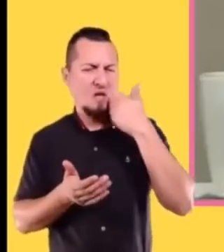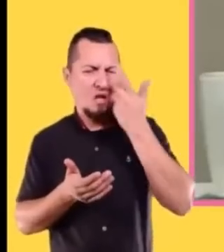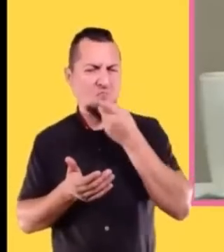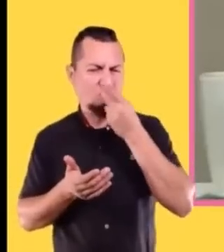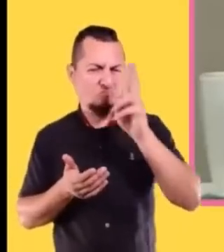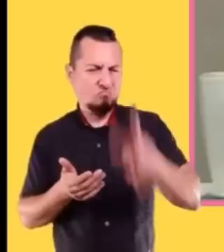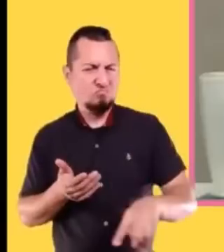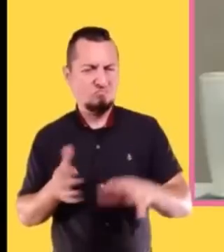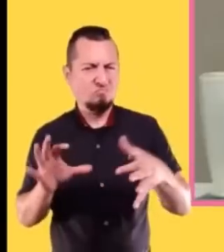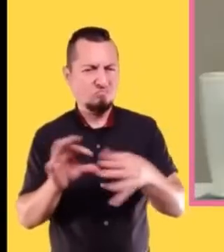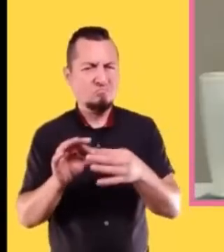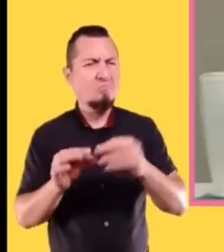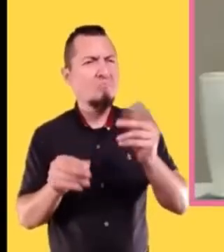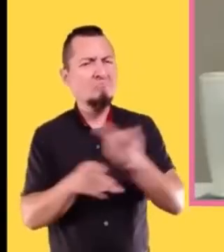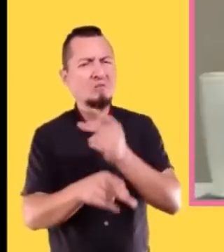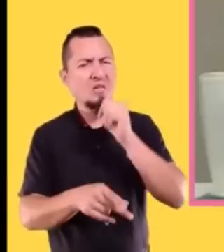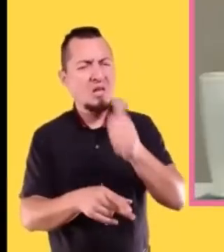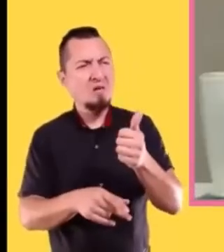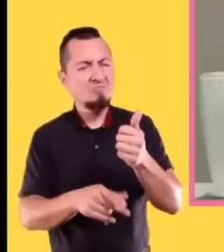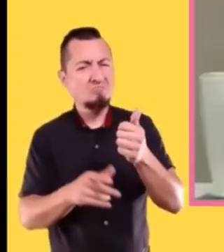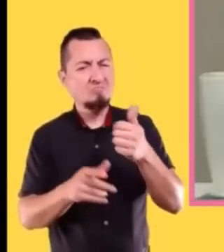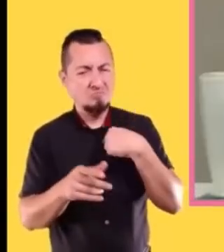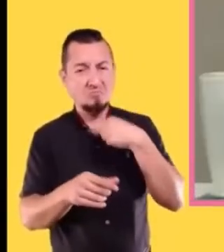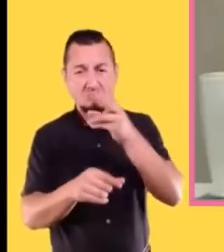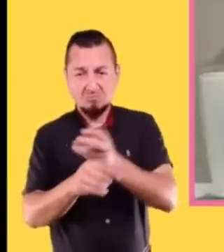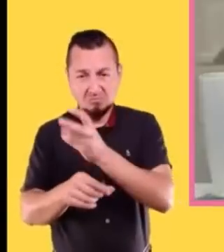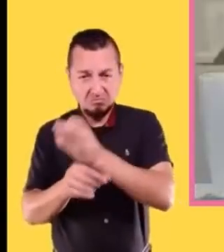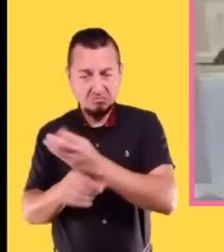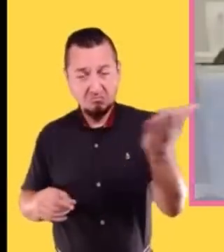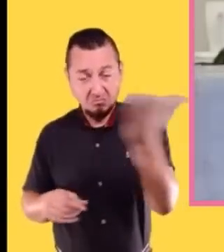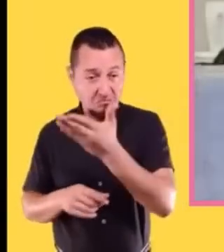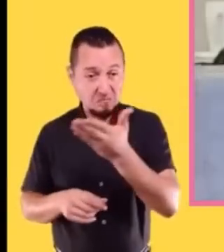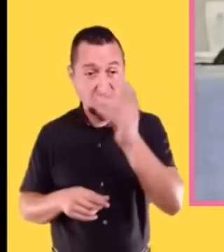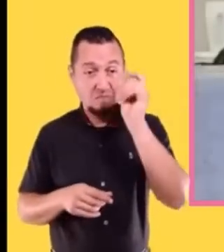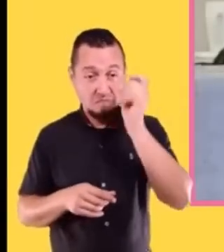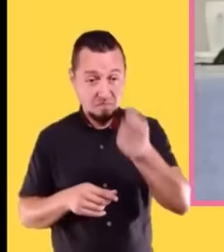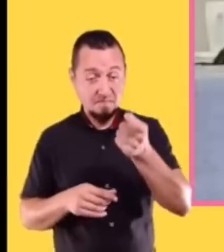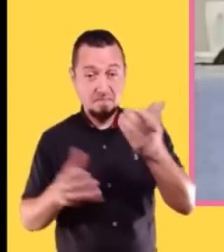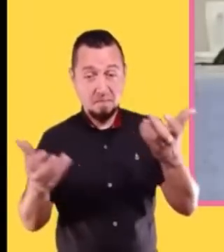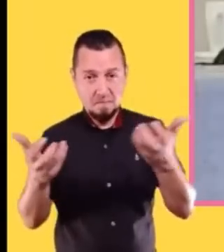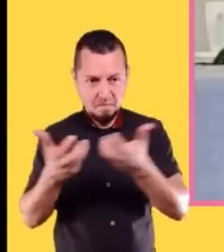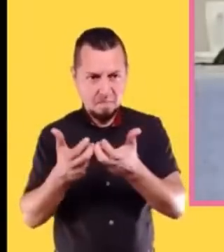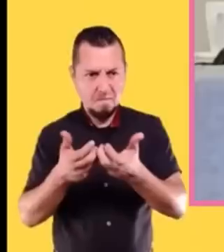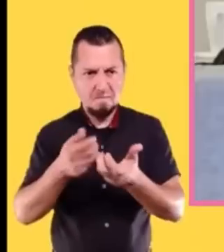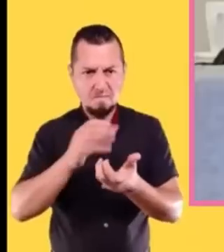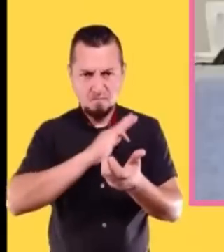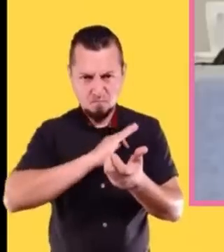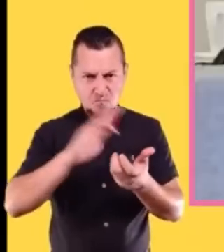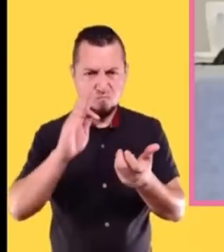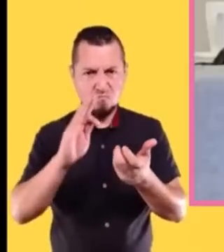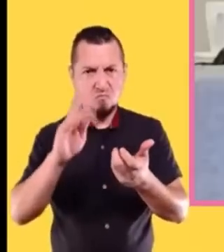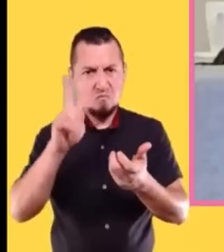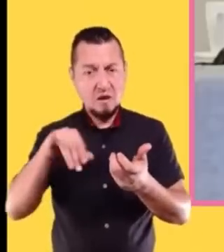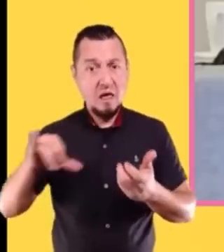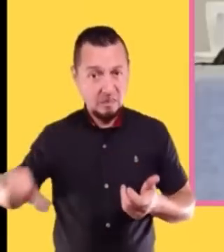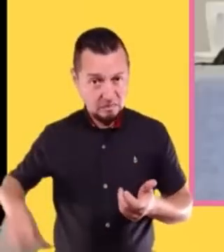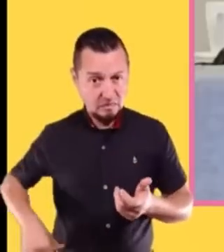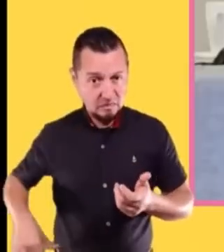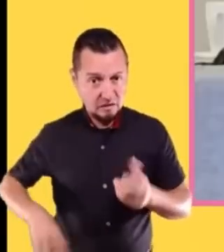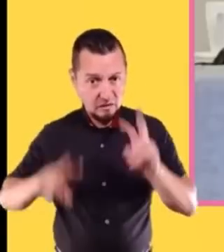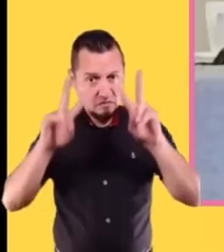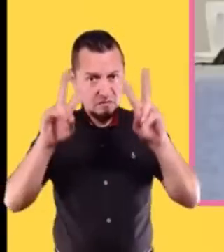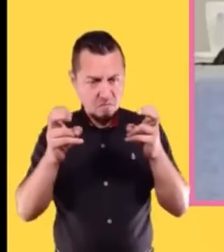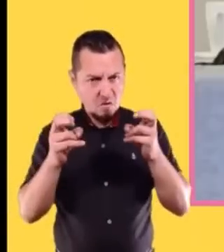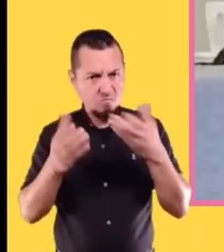de conocer todos, e invitamos a quienes tienen un legítimo interés en este tema a que conozcan